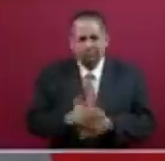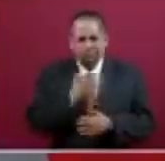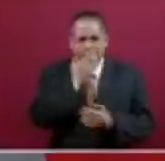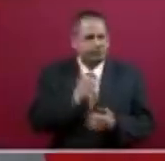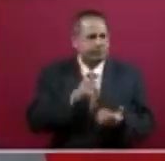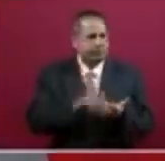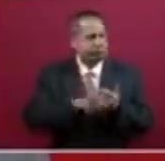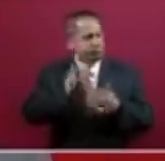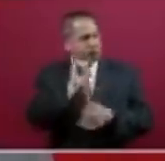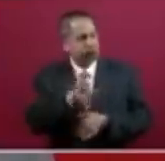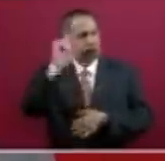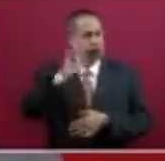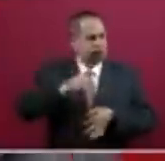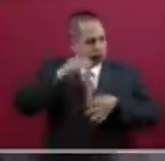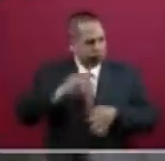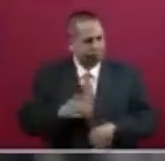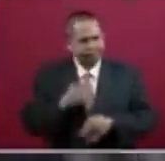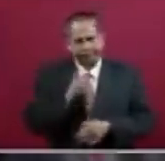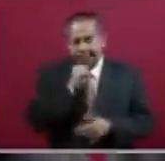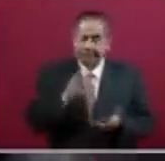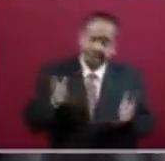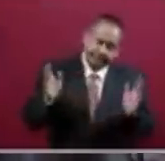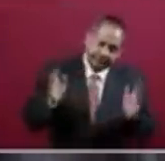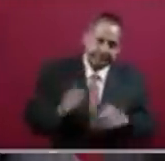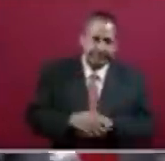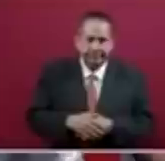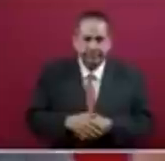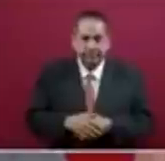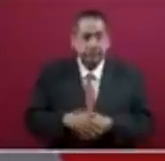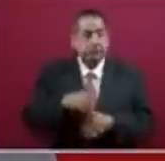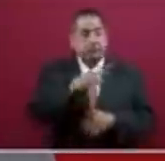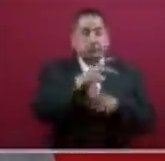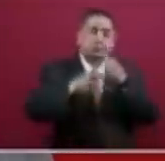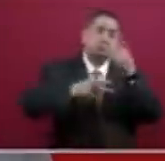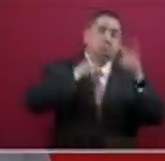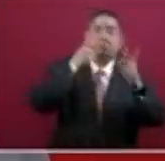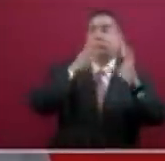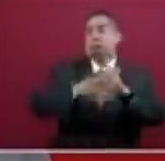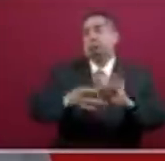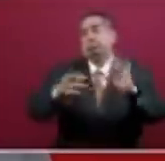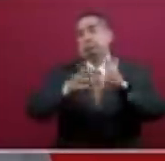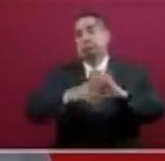profesionalismo suficiente, pero son muy afamados.